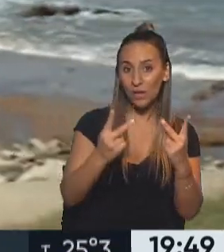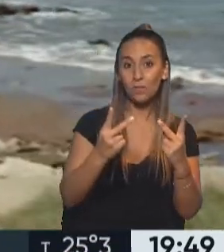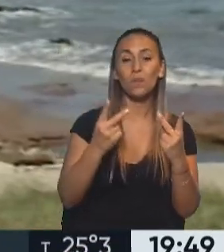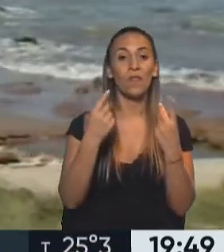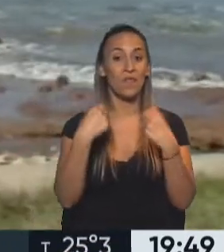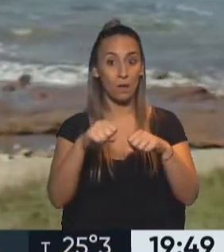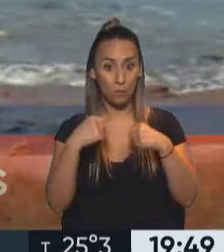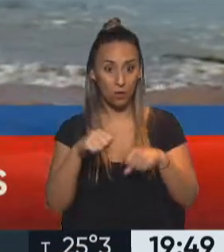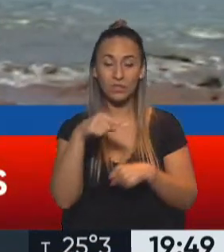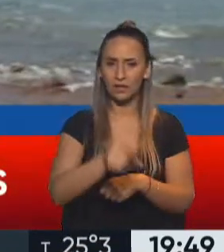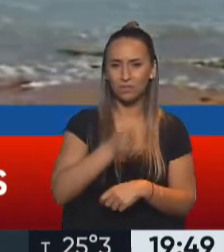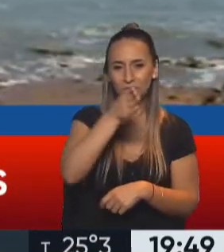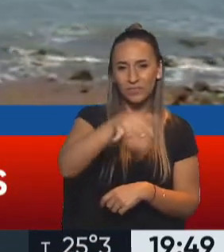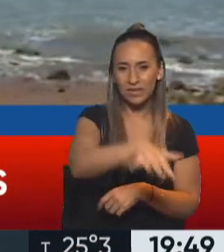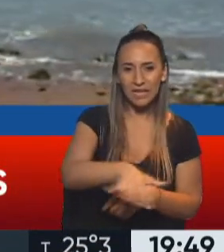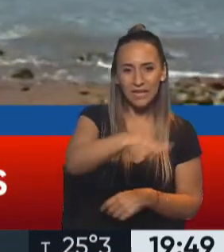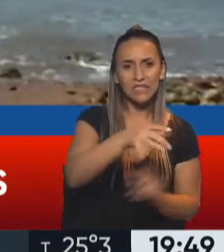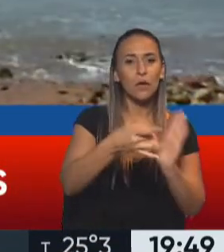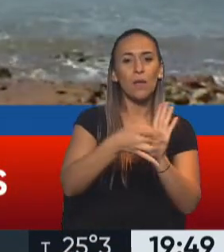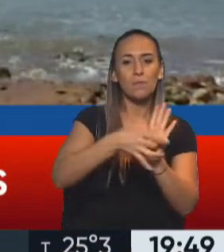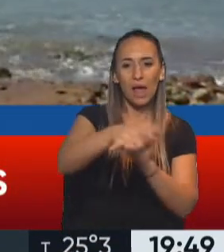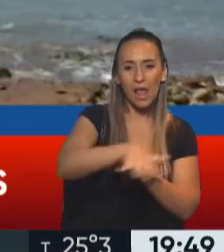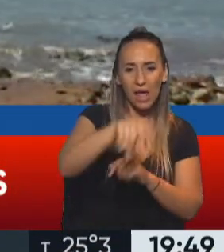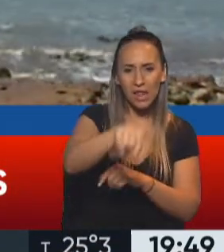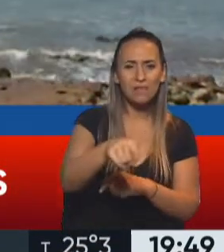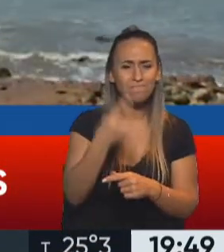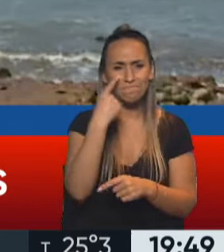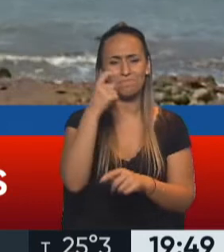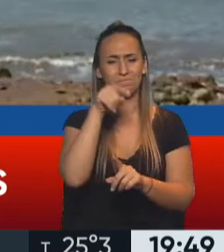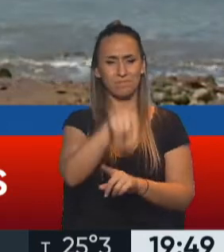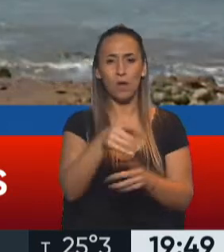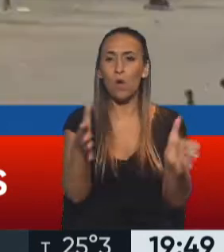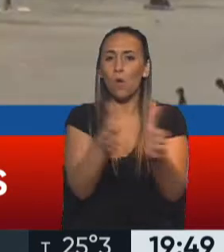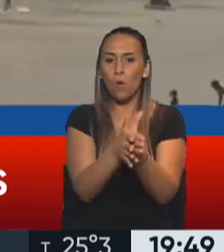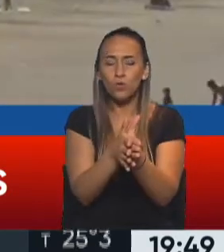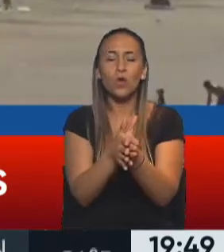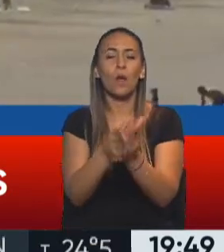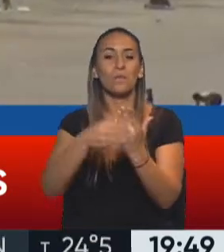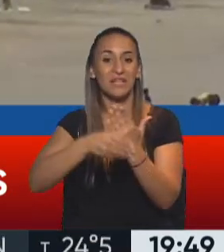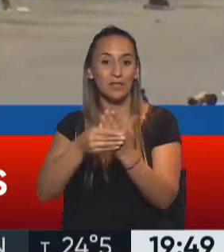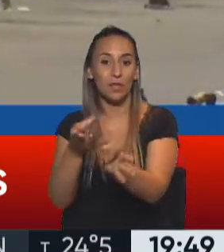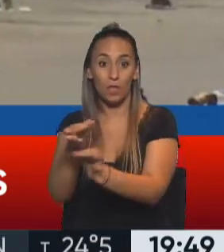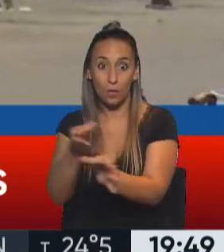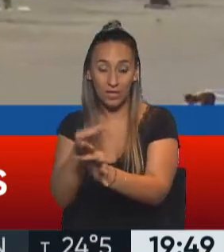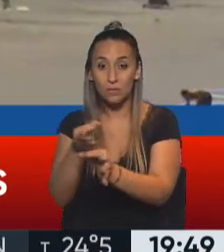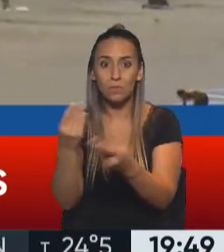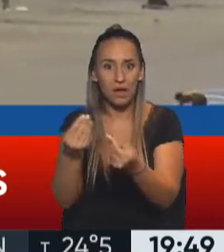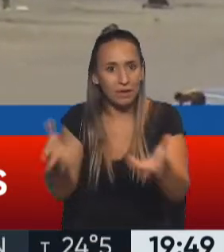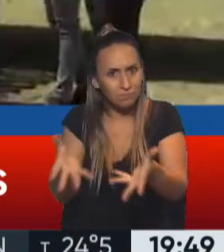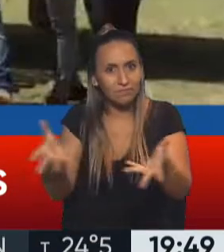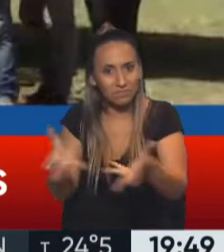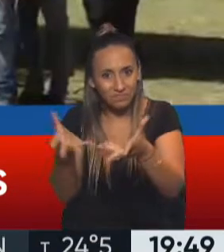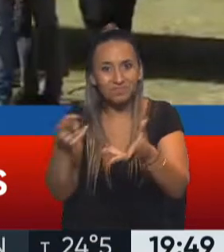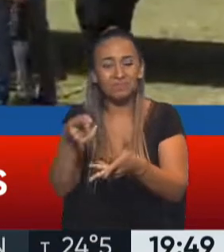complejo de Chapadmalal, firmó un acuerdo junto al ministro de Educación para incentivar la capacitación en el área gastronómica. La misma